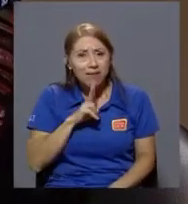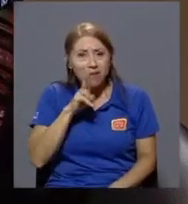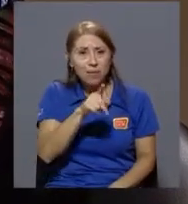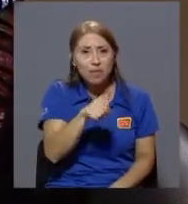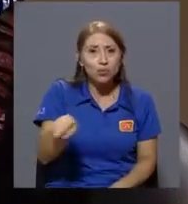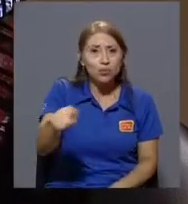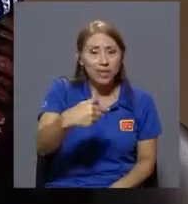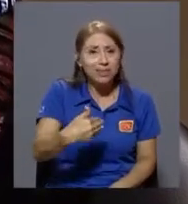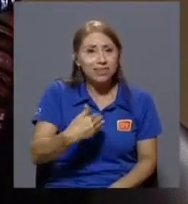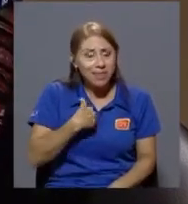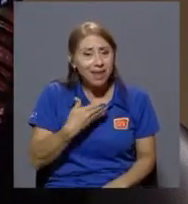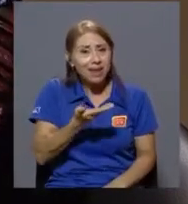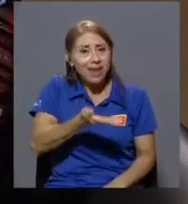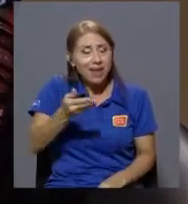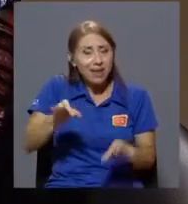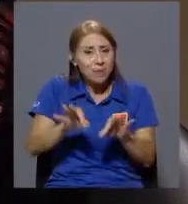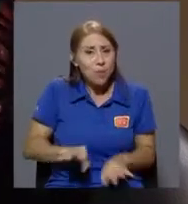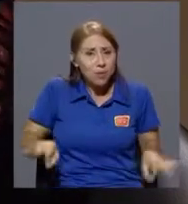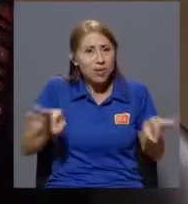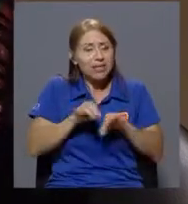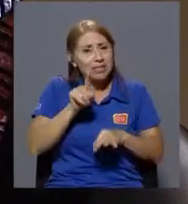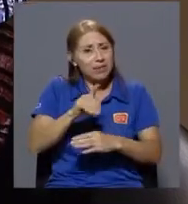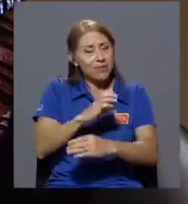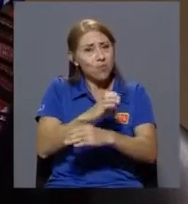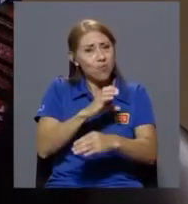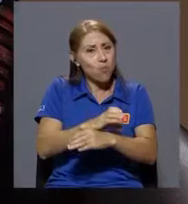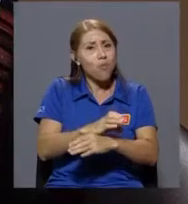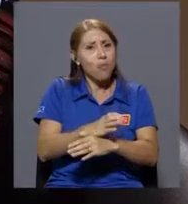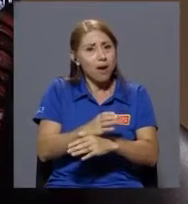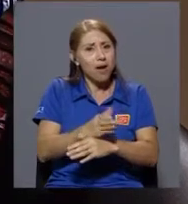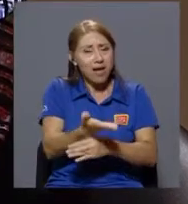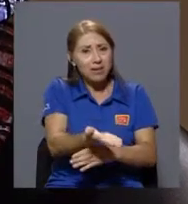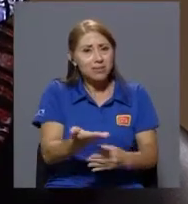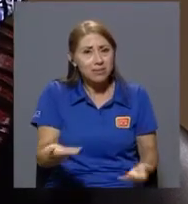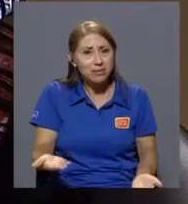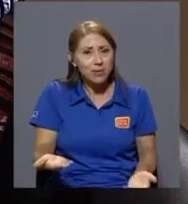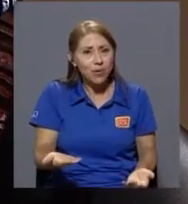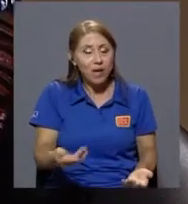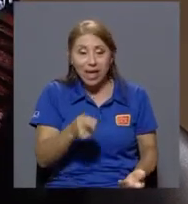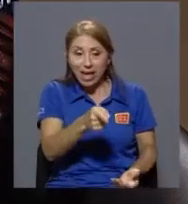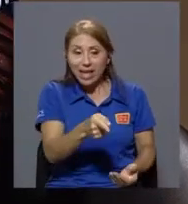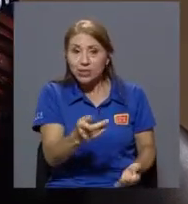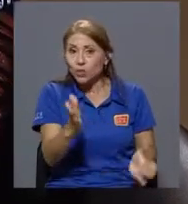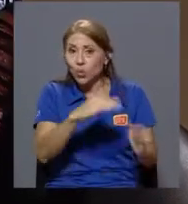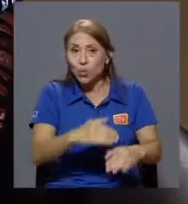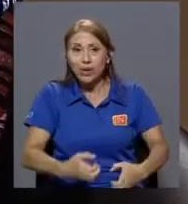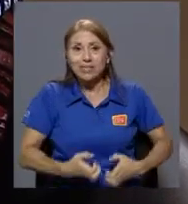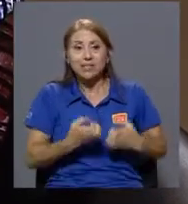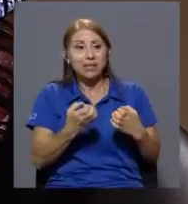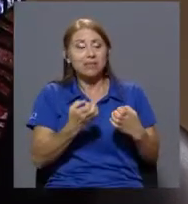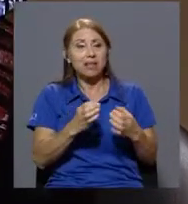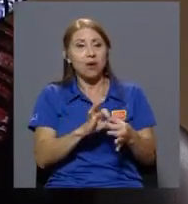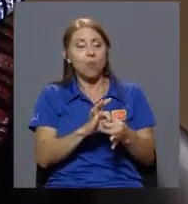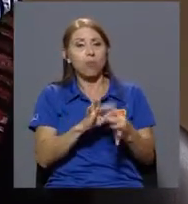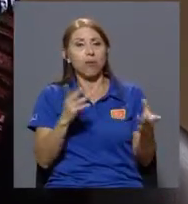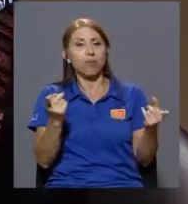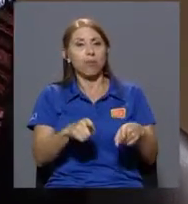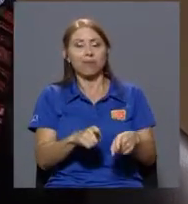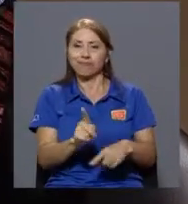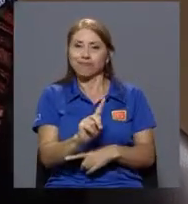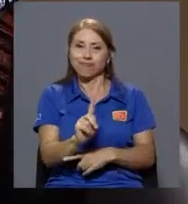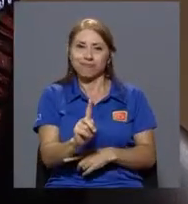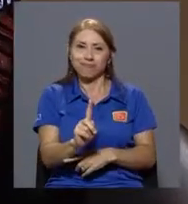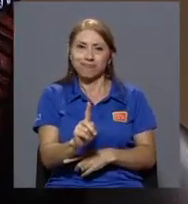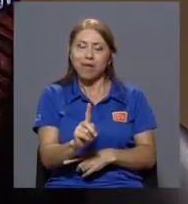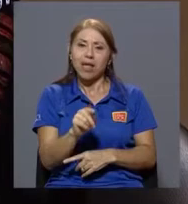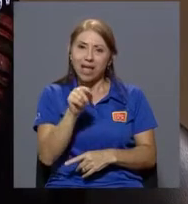importantes. Hay que cuidar esos activos, estos no existen de manera espontánea. Y me parece que lo que se